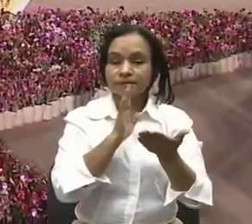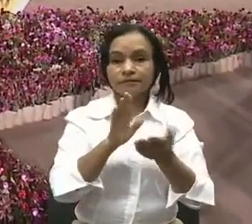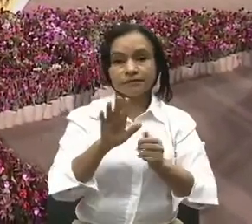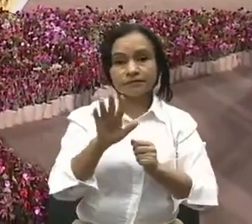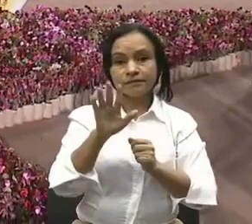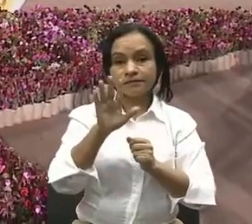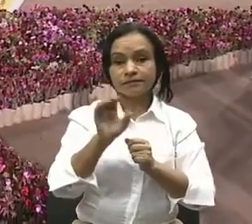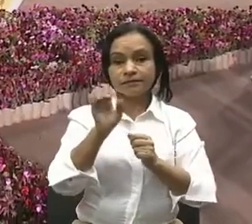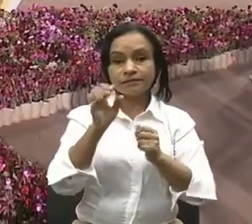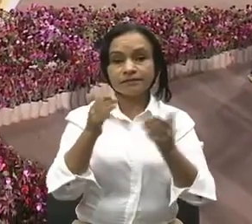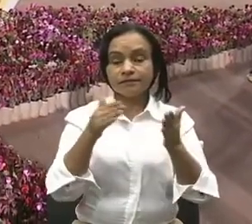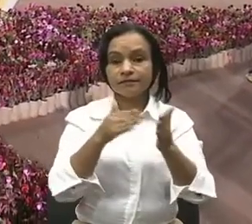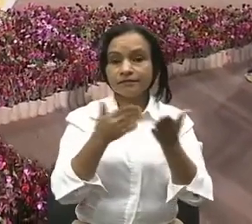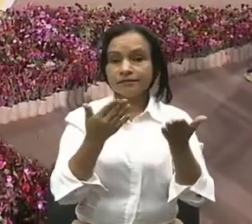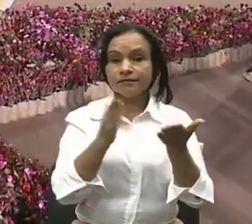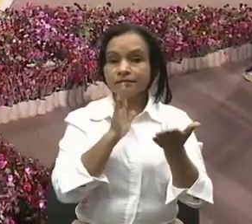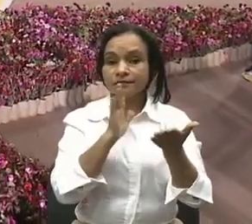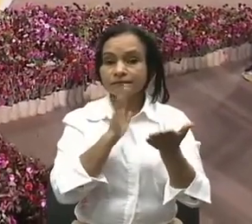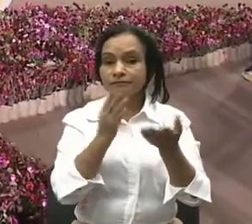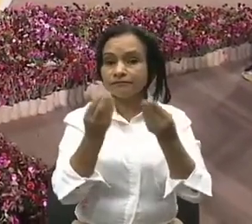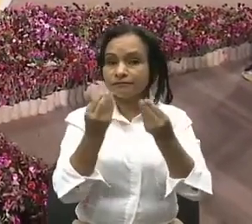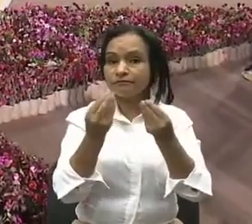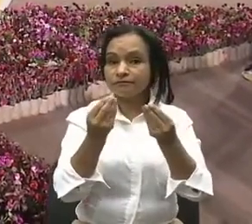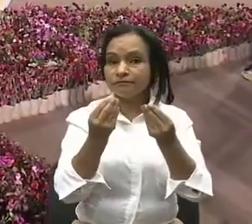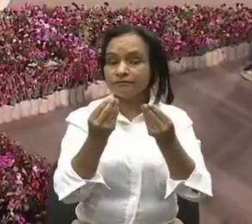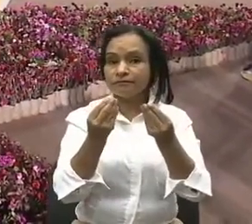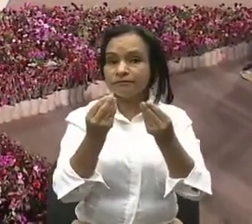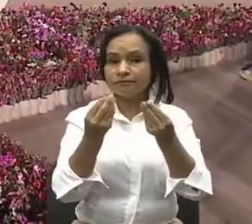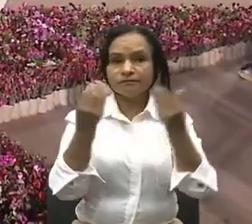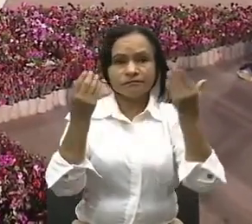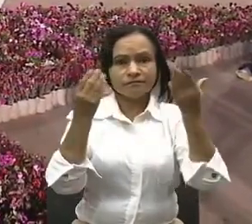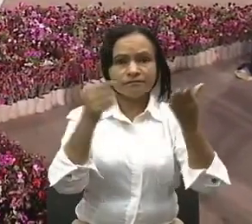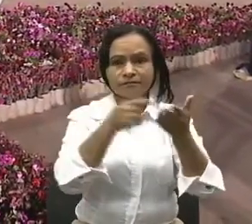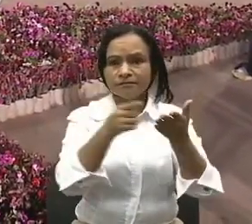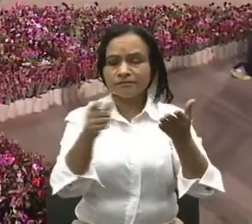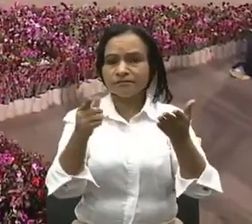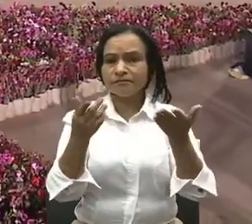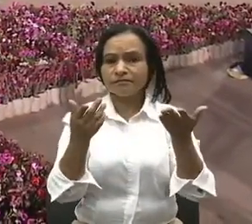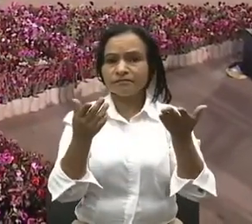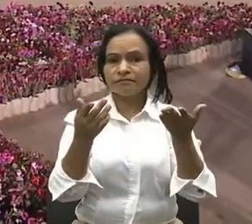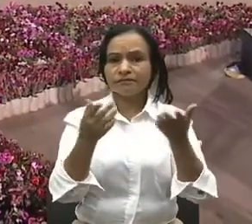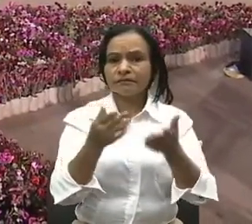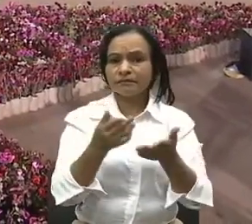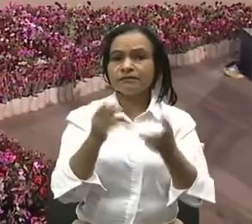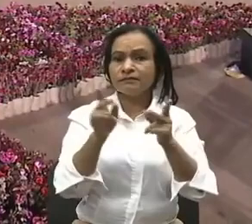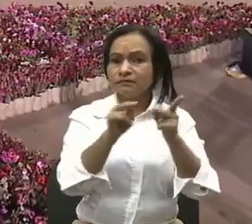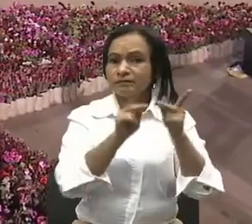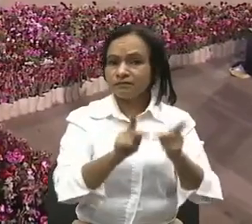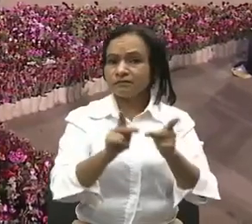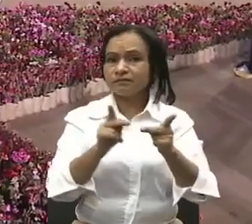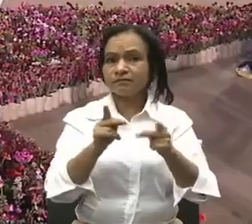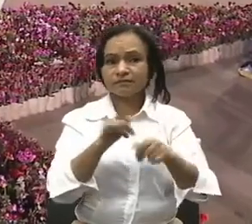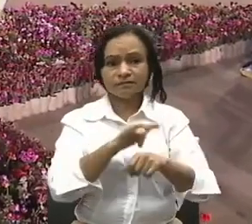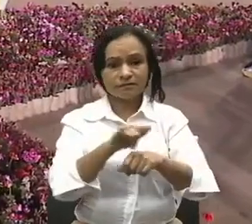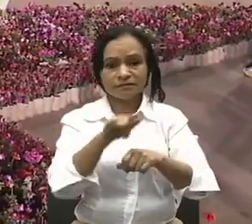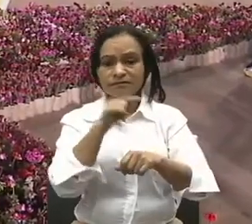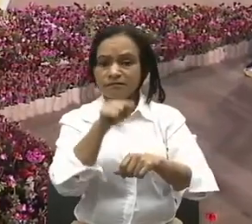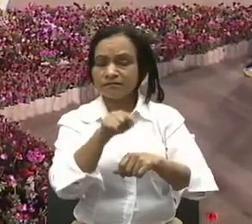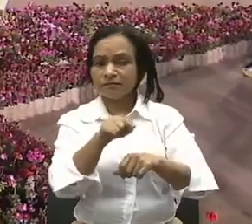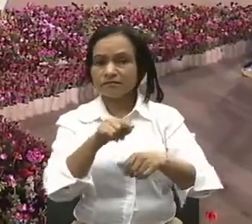50 pisos, o sea, muchas cosas bonitas, majestuosas, riqueza.